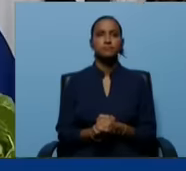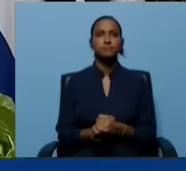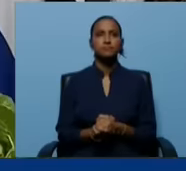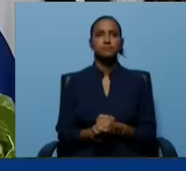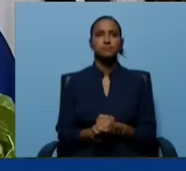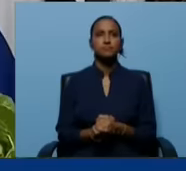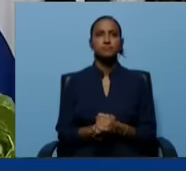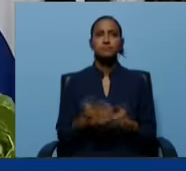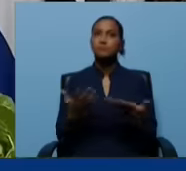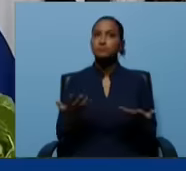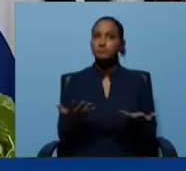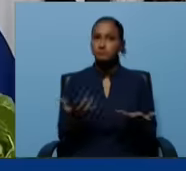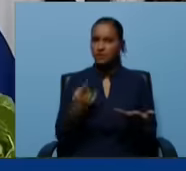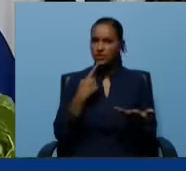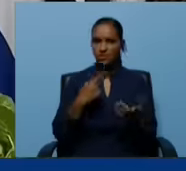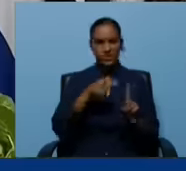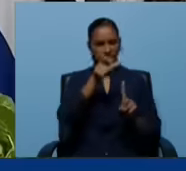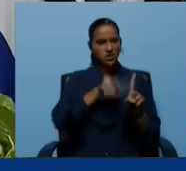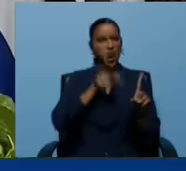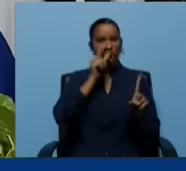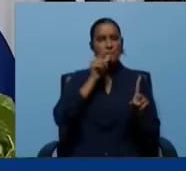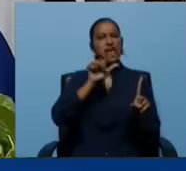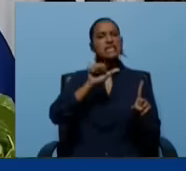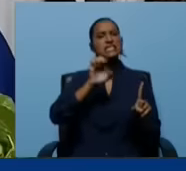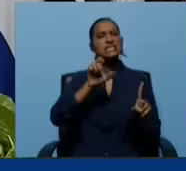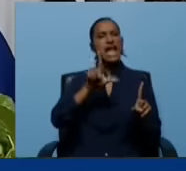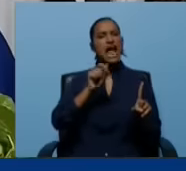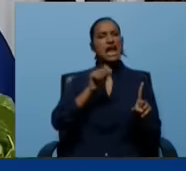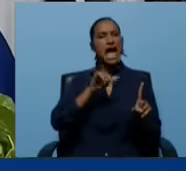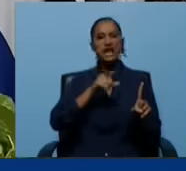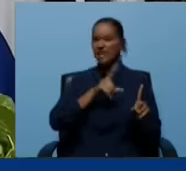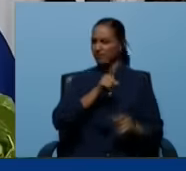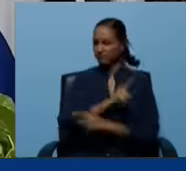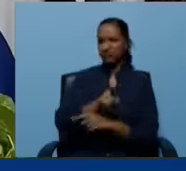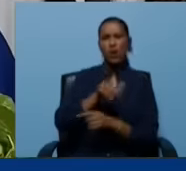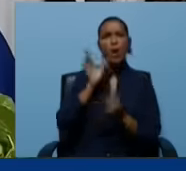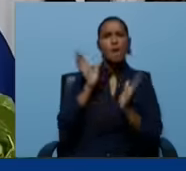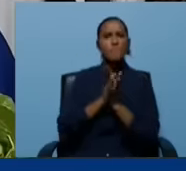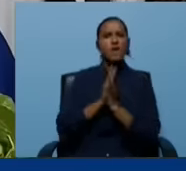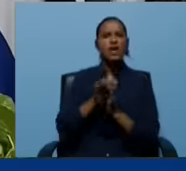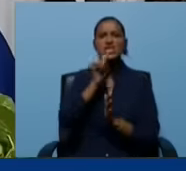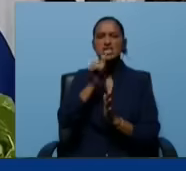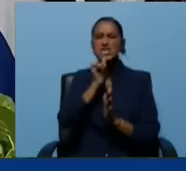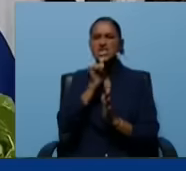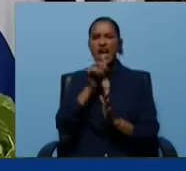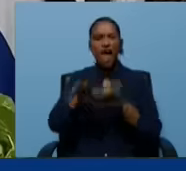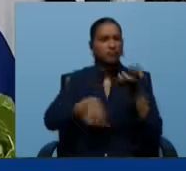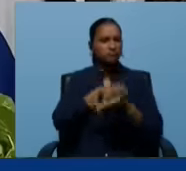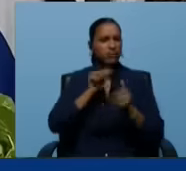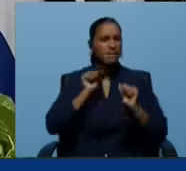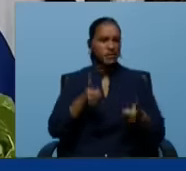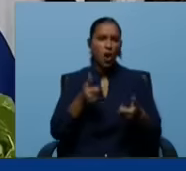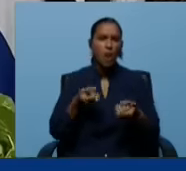Y Zelaya ordenó que los buscaran, que los capturaran. Y los capturaron.